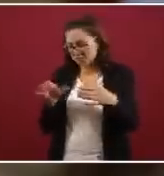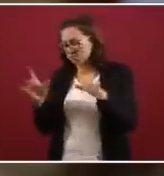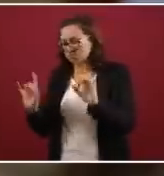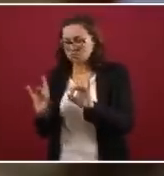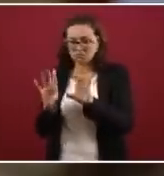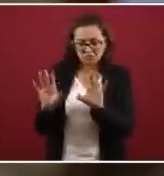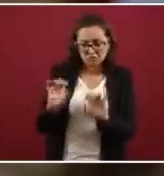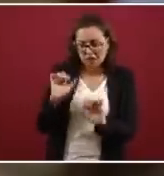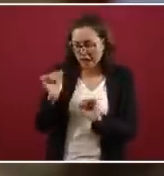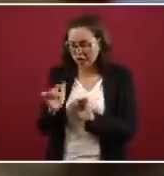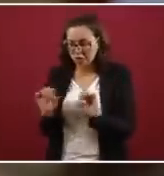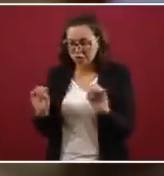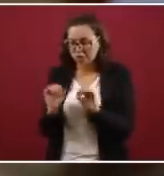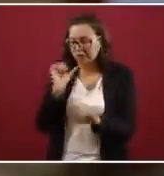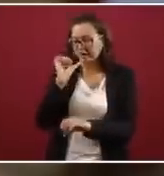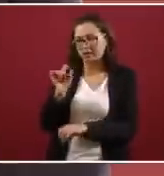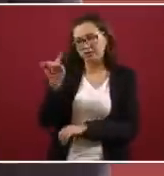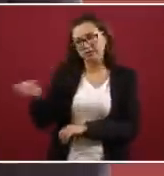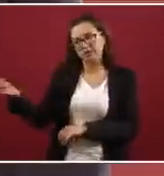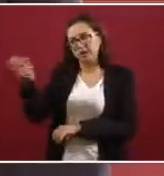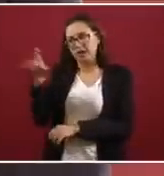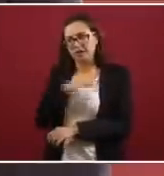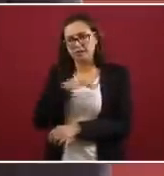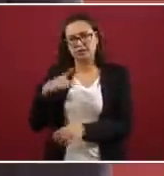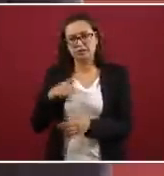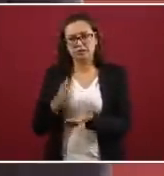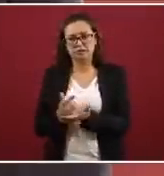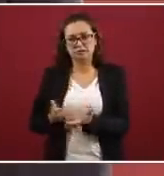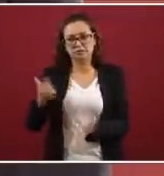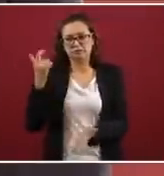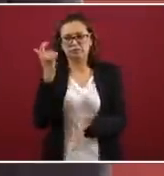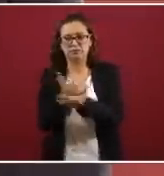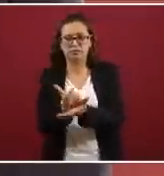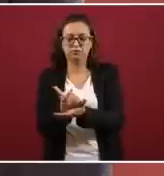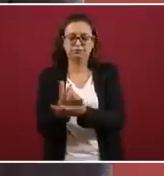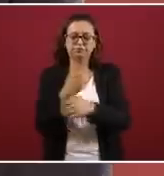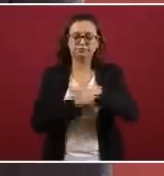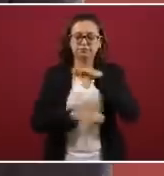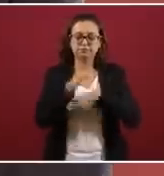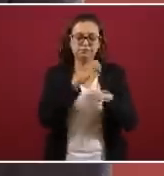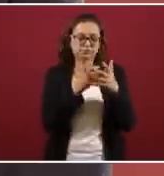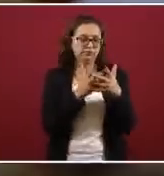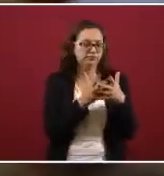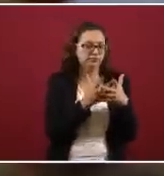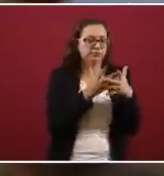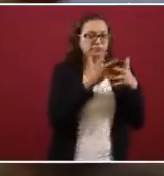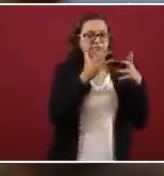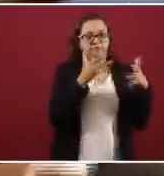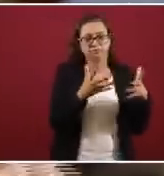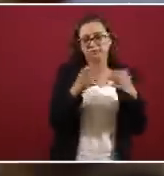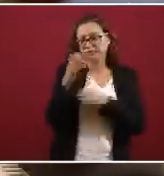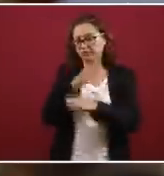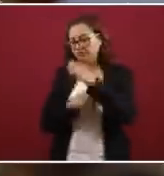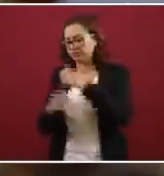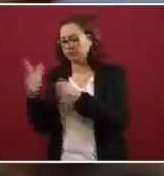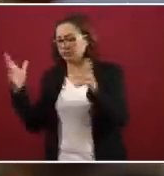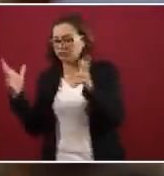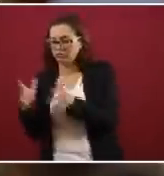accidentes. Los grandes empresarios están acusando a los pequeños de que se están robando los tanques y los están